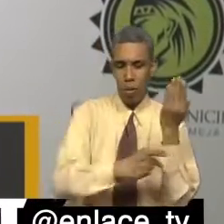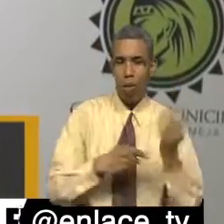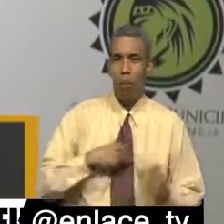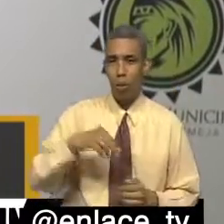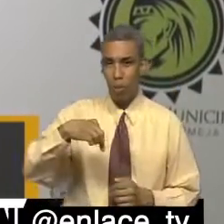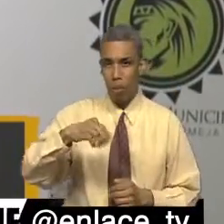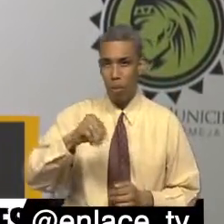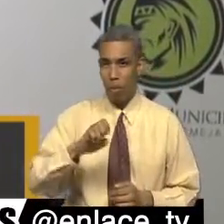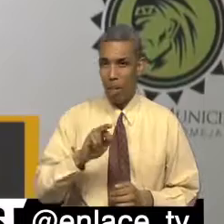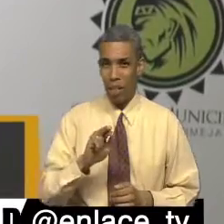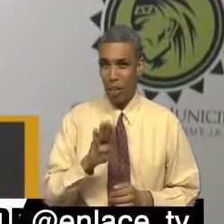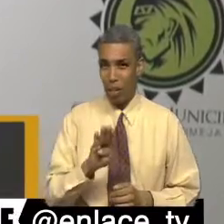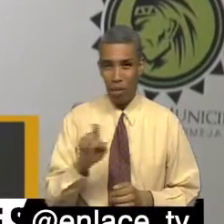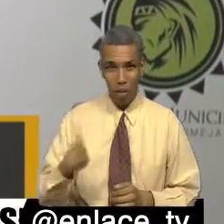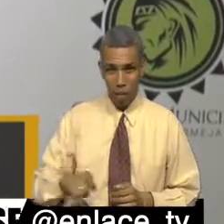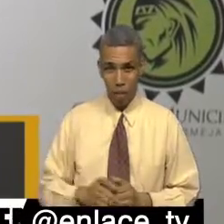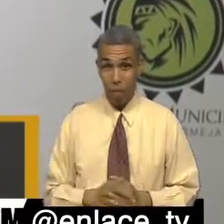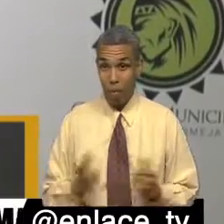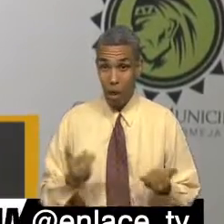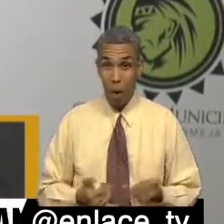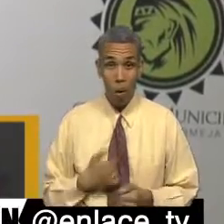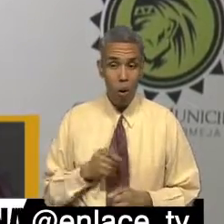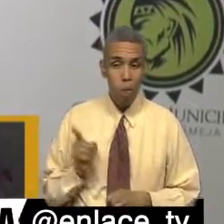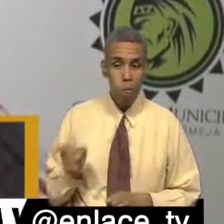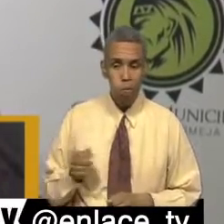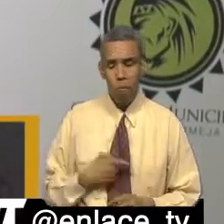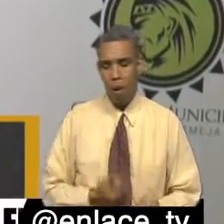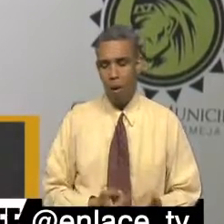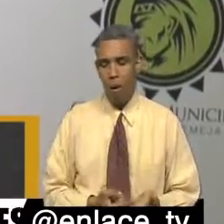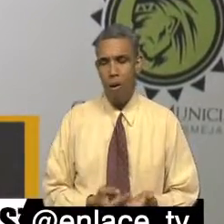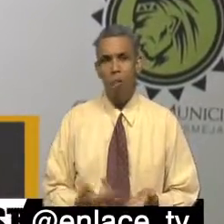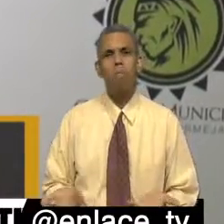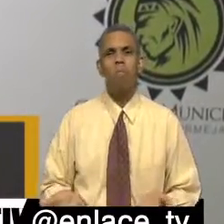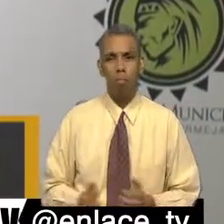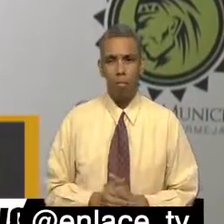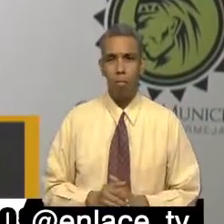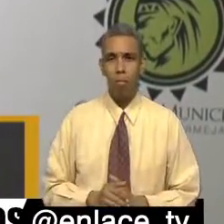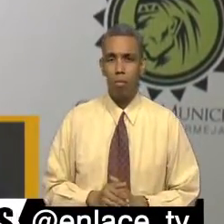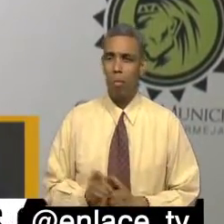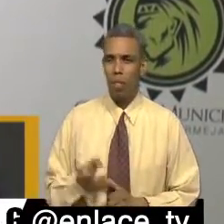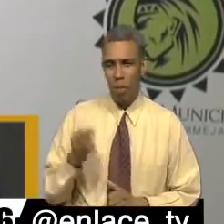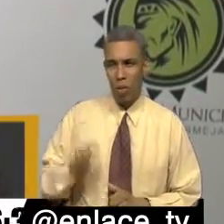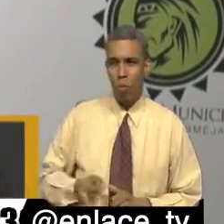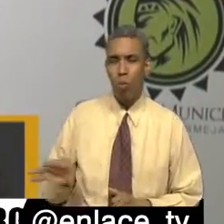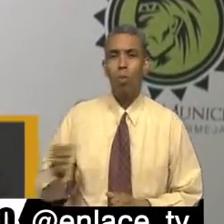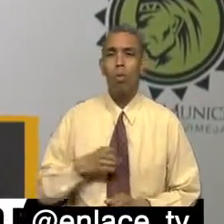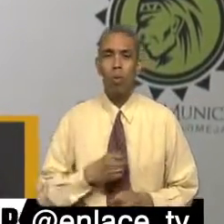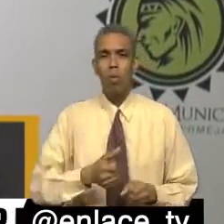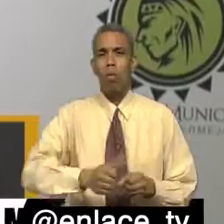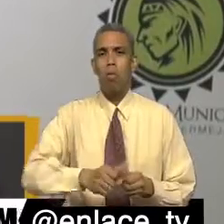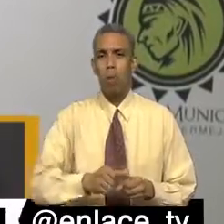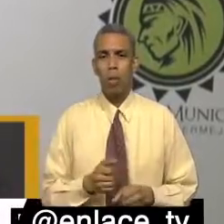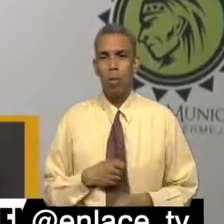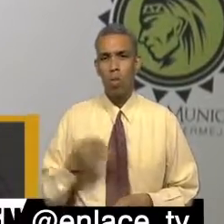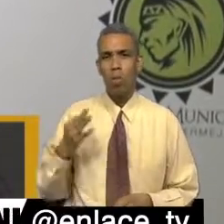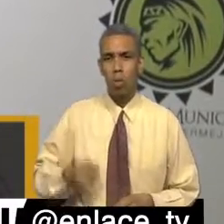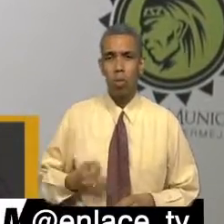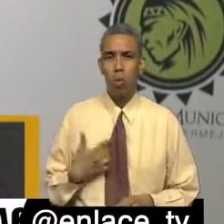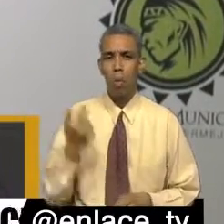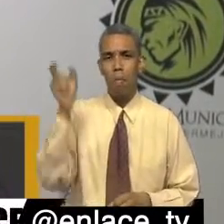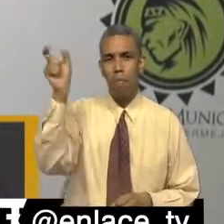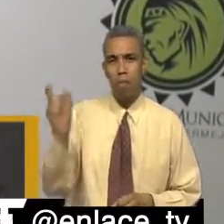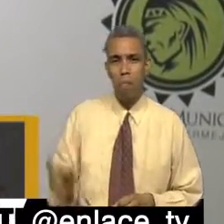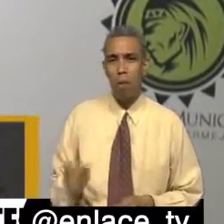precisamente, hoy estamos en ese diálogo y para que ellos también nos digan cuál es la persona que va a establecer el diálogo con el Comité Cívico para